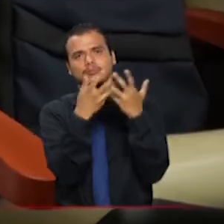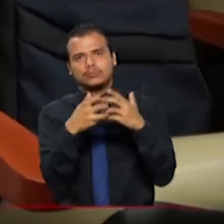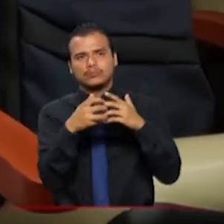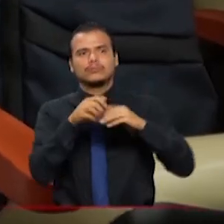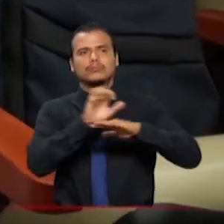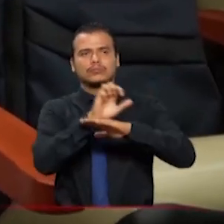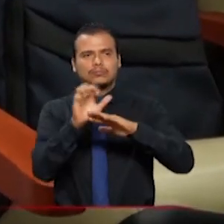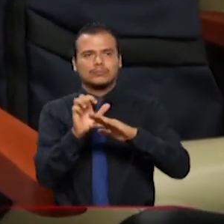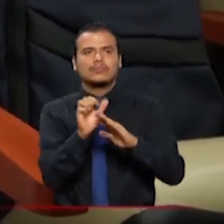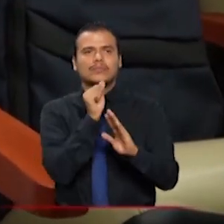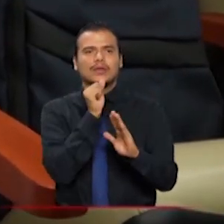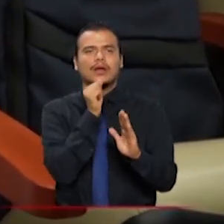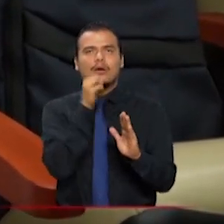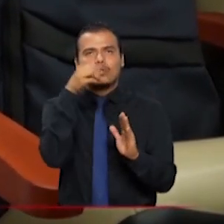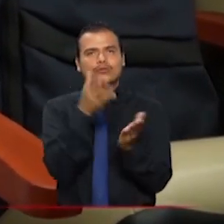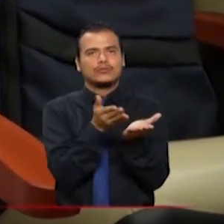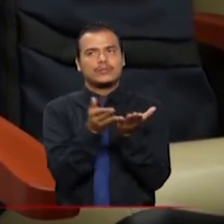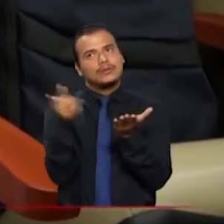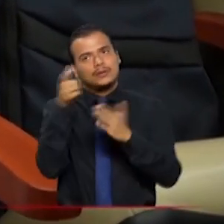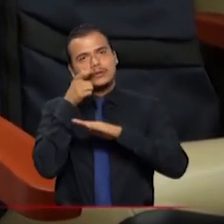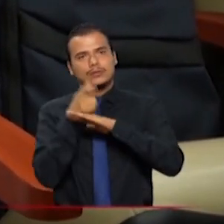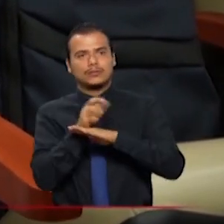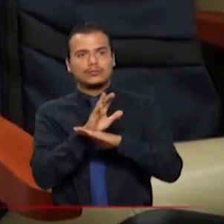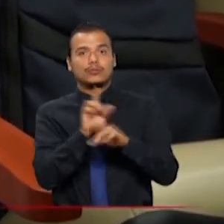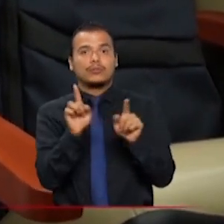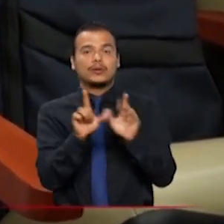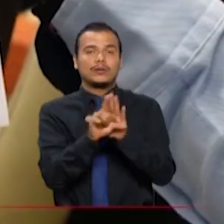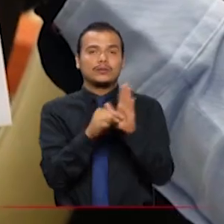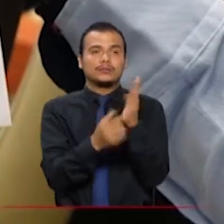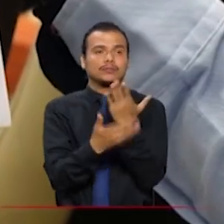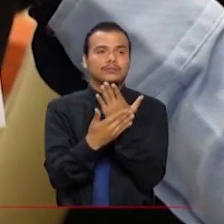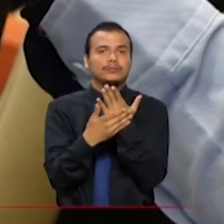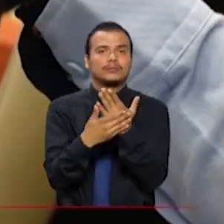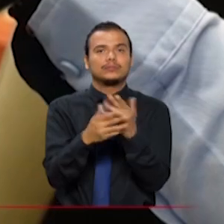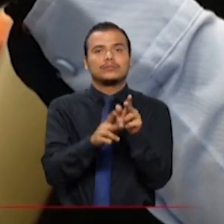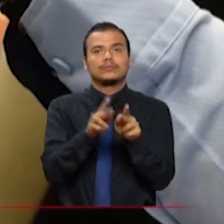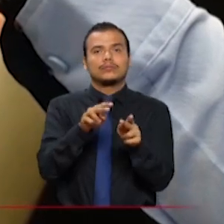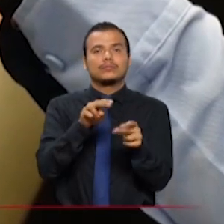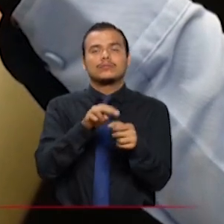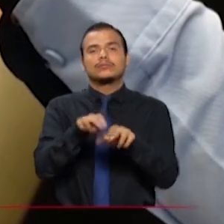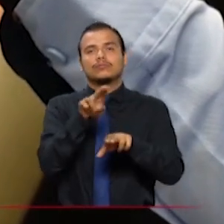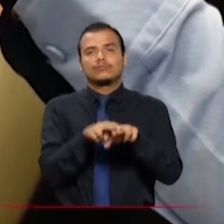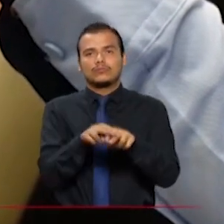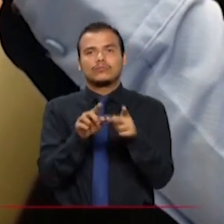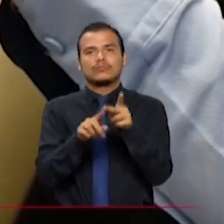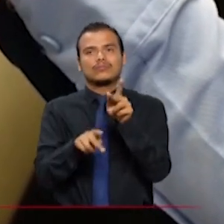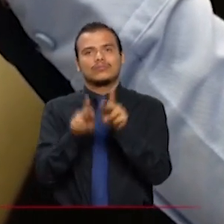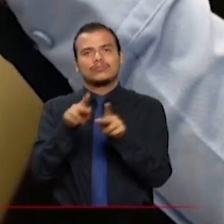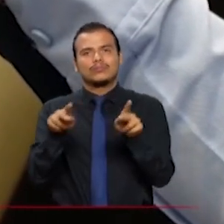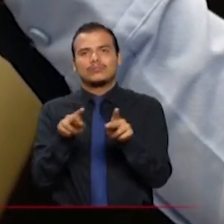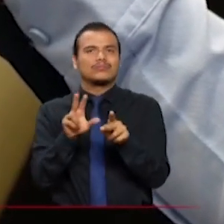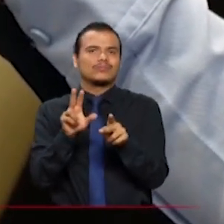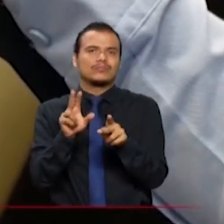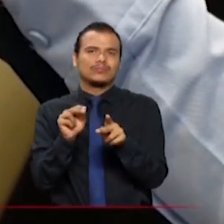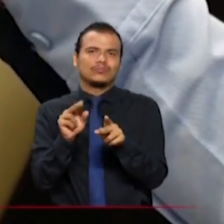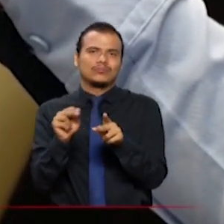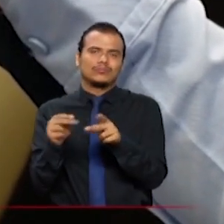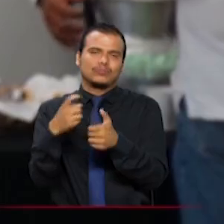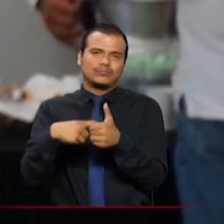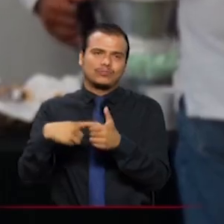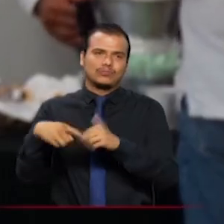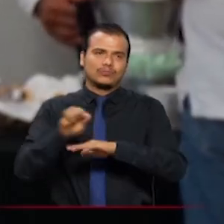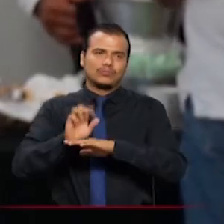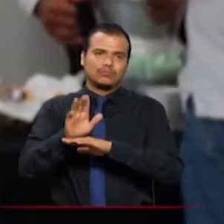públicos en las que tienen acciones. En la audiencia quedó claro que la ley habla de personas naturales y no jurídicas y que además el control se ha venido haciendo de manera